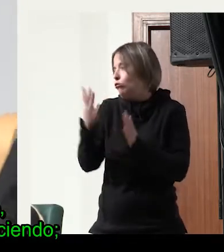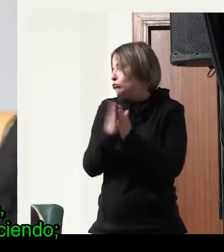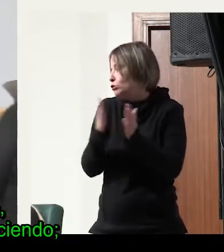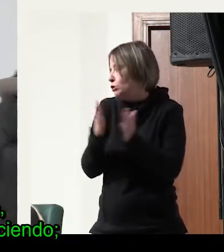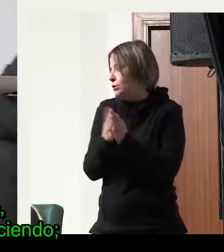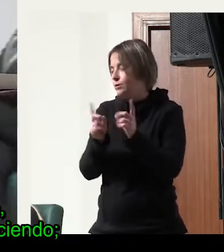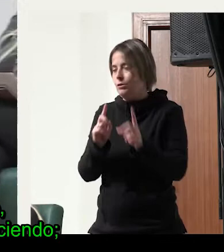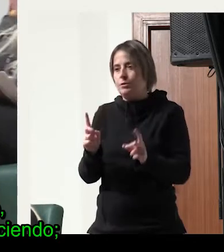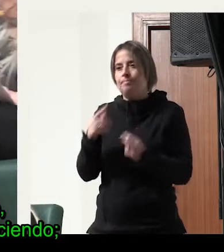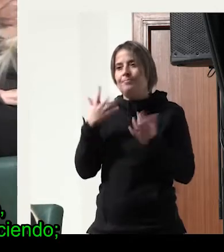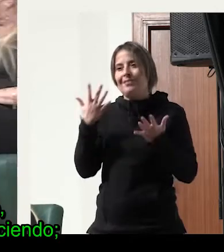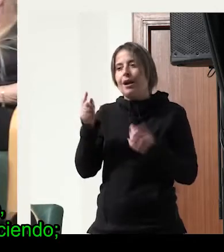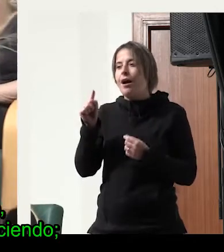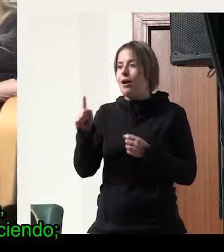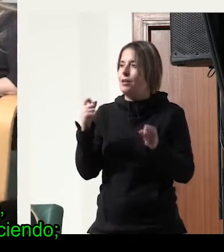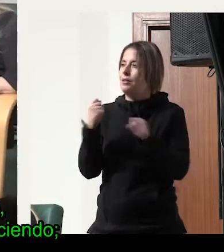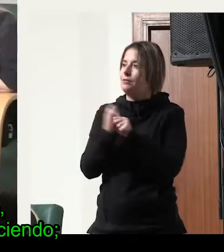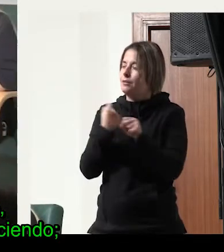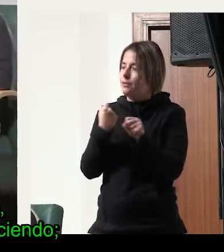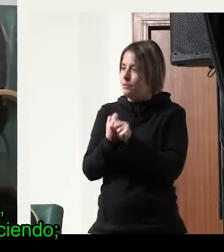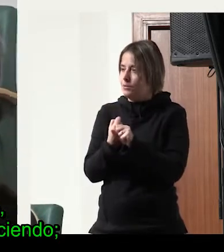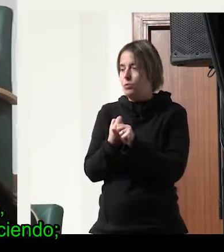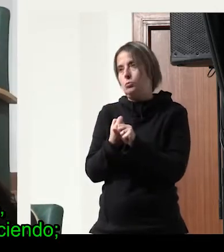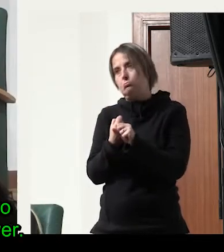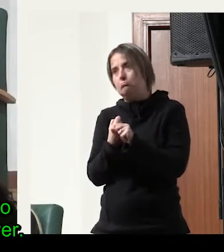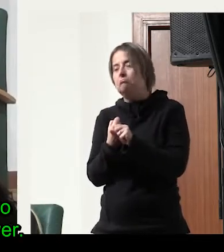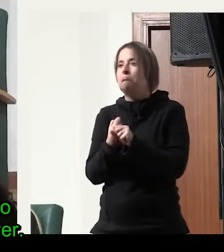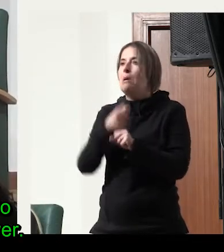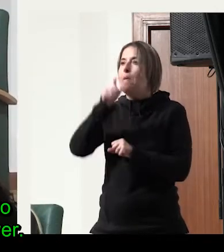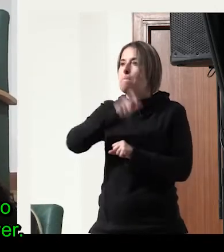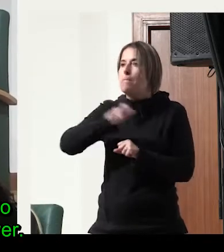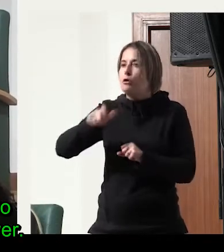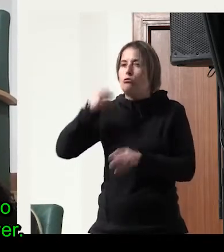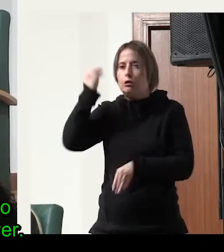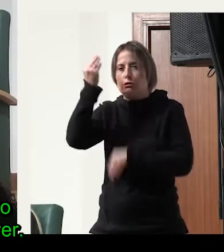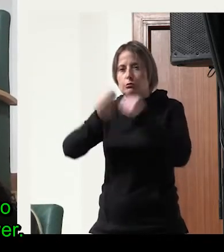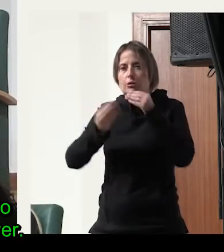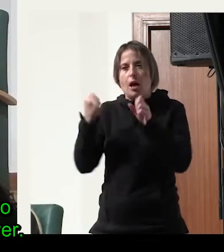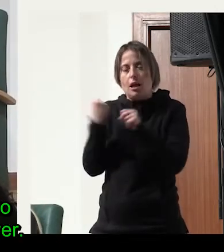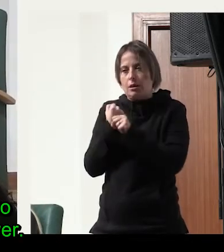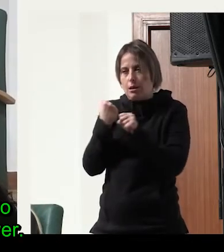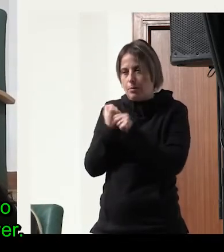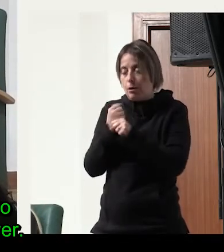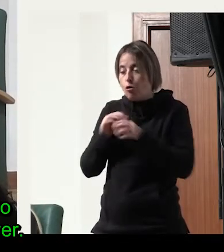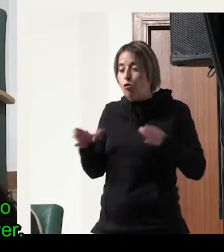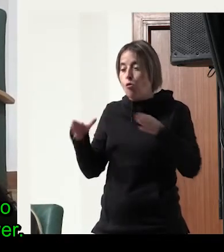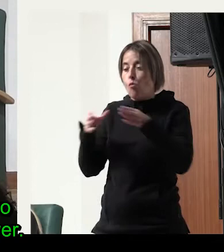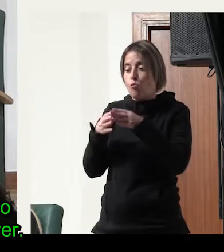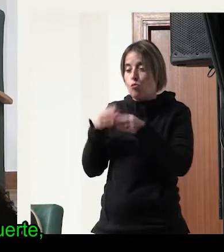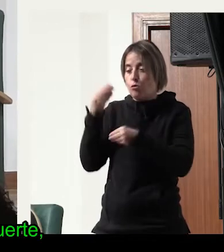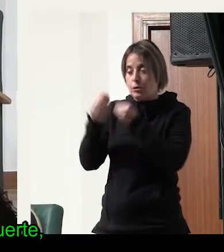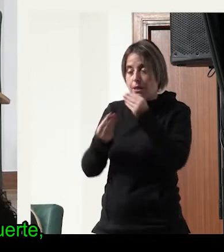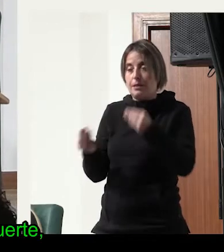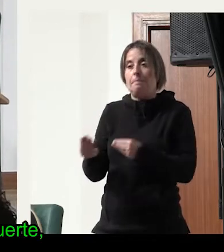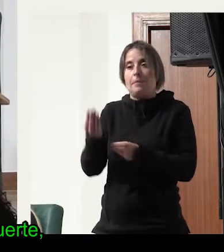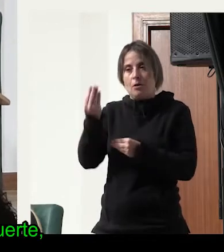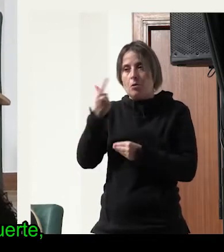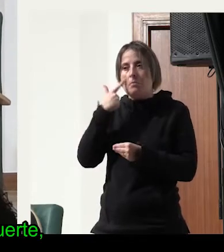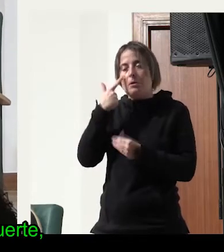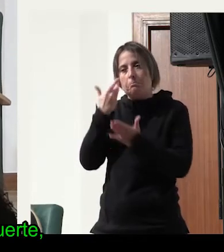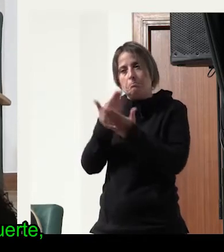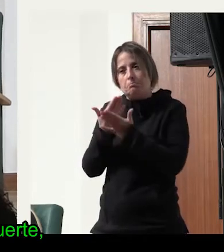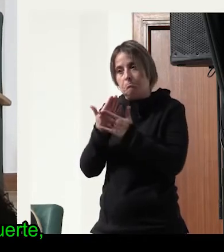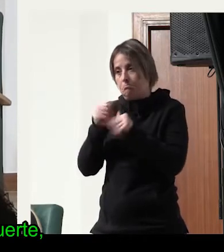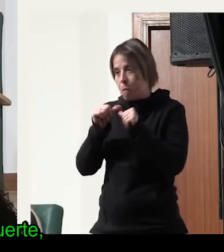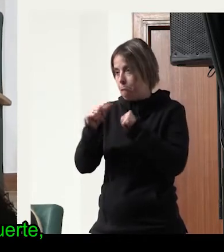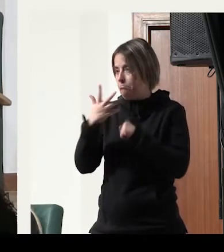creo que ahí hay un trabajo, que algunas personas lo están haciendo, que es un trabajo que en colectivo se hace mejor, pero hay que ver. Entonces, por ejemplo, en el